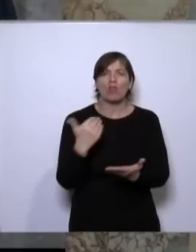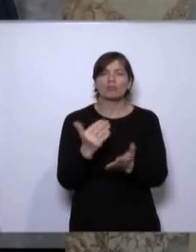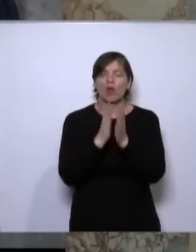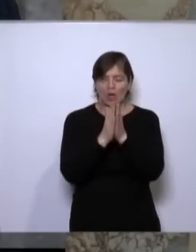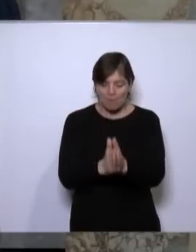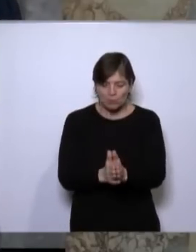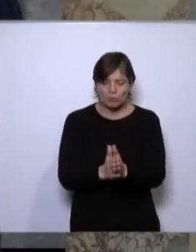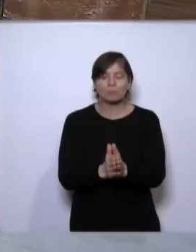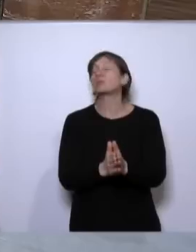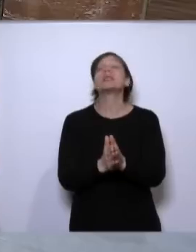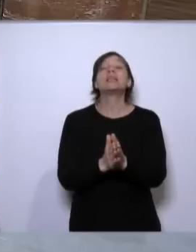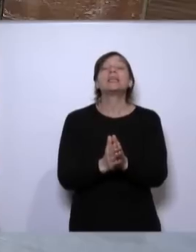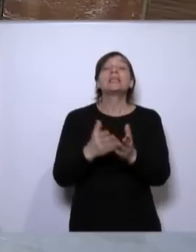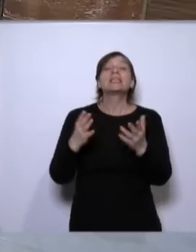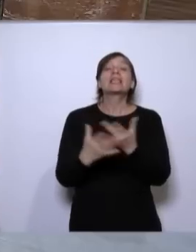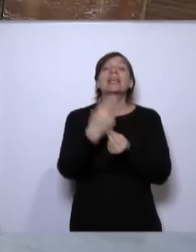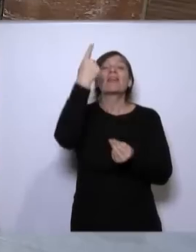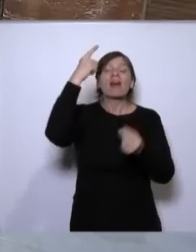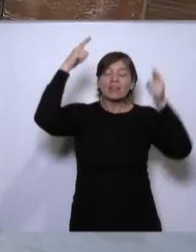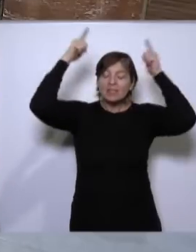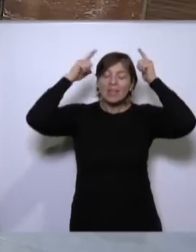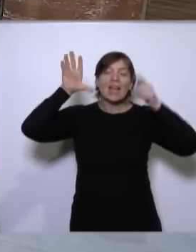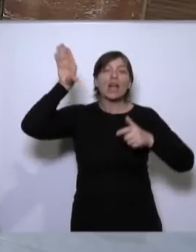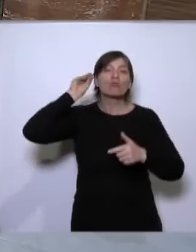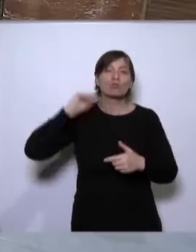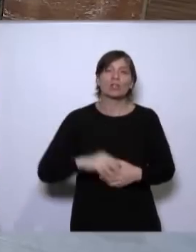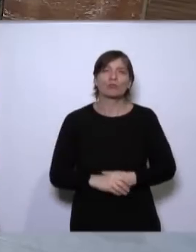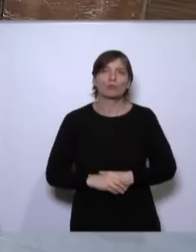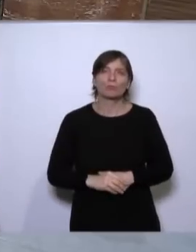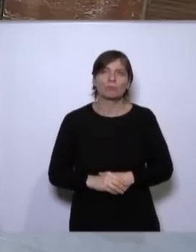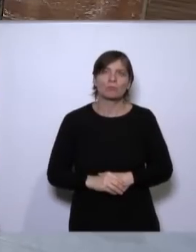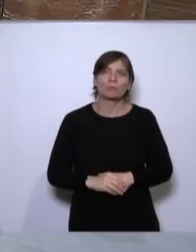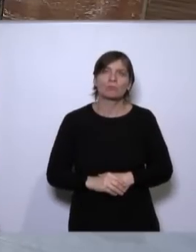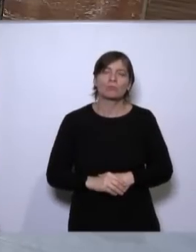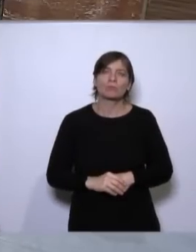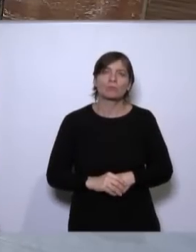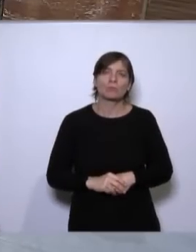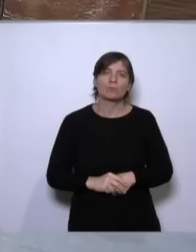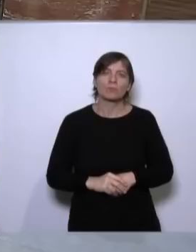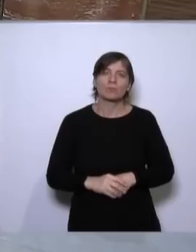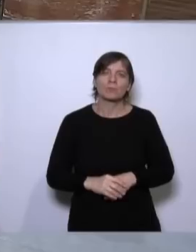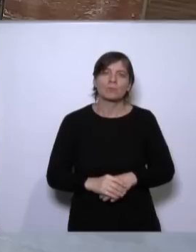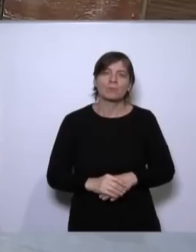todos. Oremos. Trinidad Santa, escúchanos.